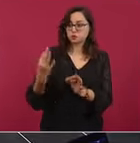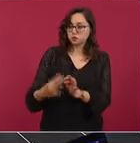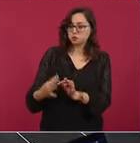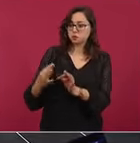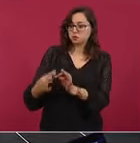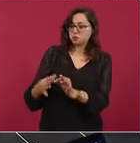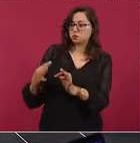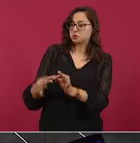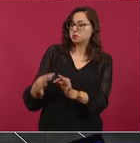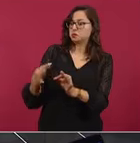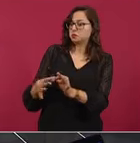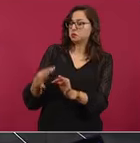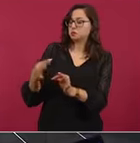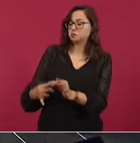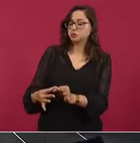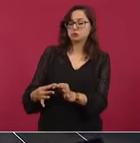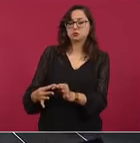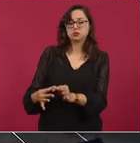están